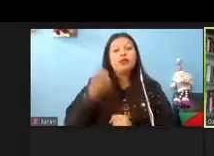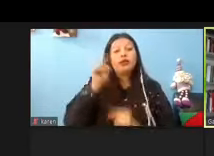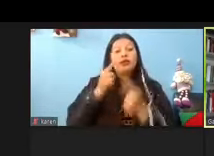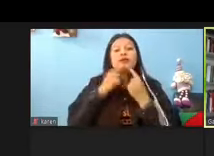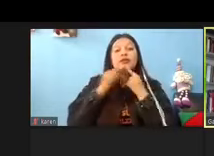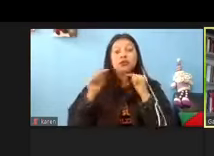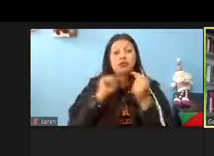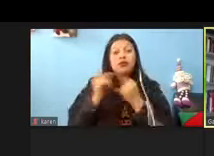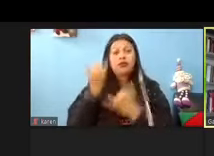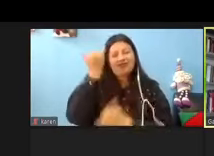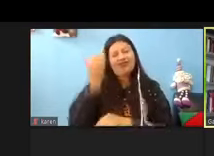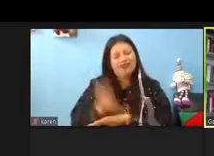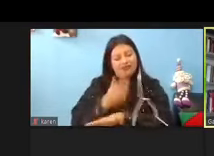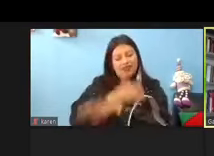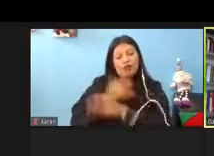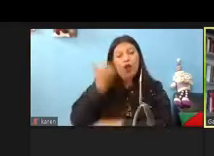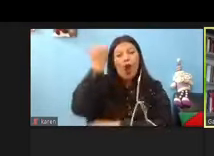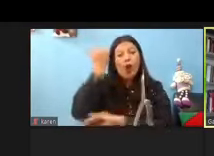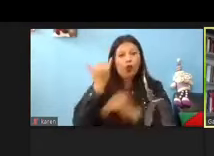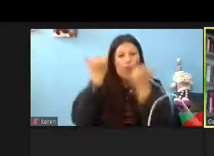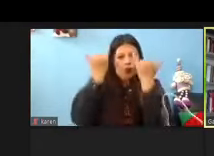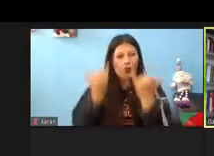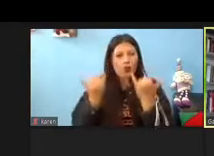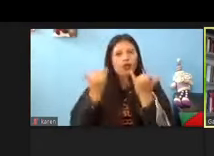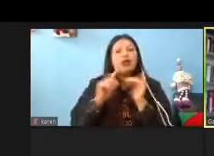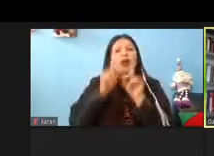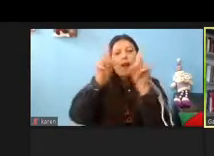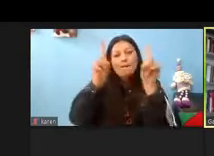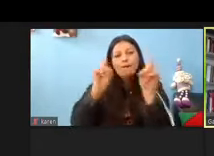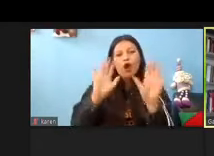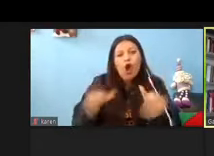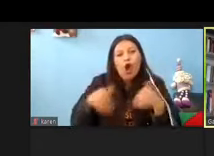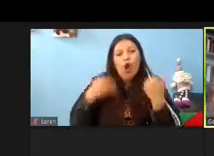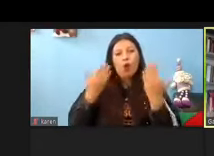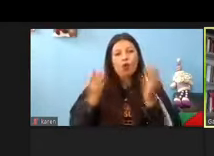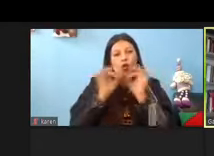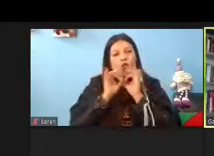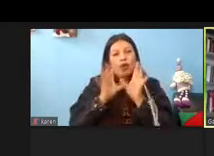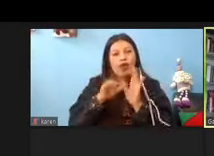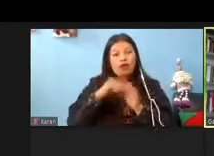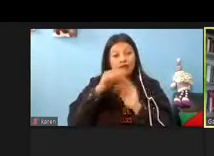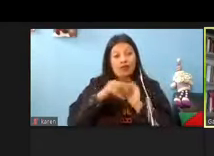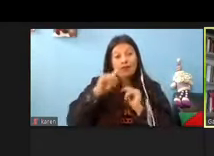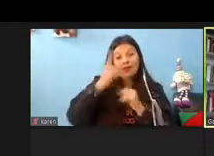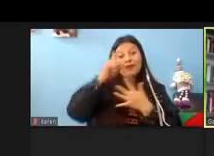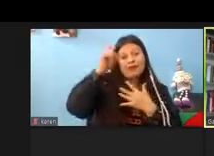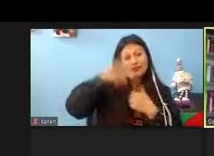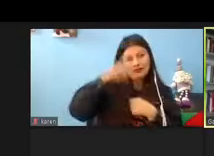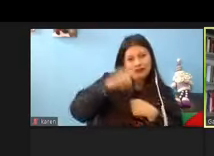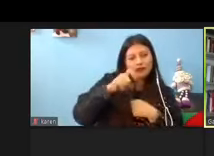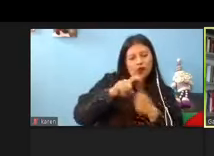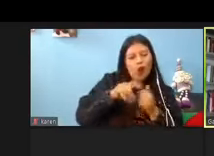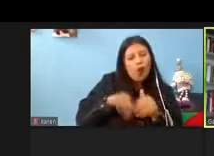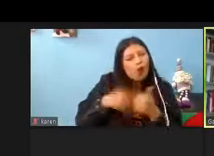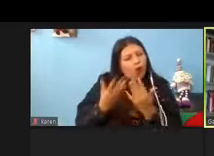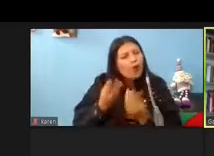final del día de hoy, hablábamos de la pregunta de cómo lograr, de la necesidad por una parte y luego por el cómo